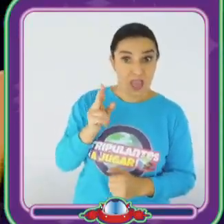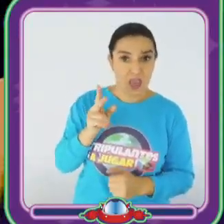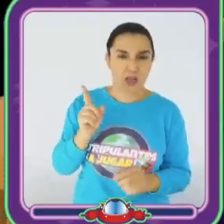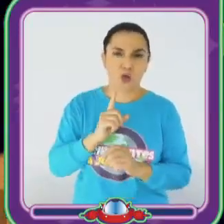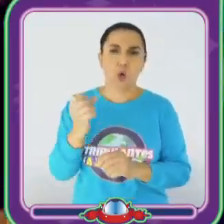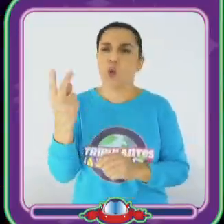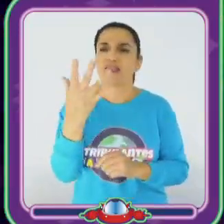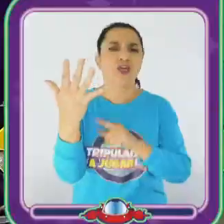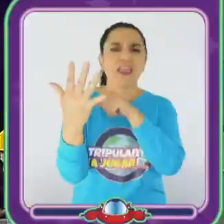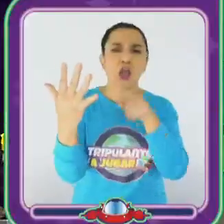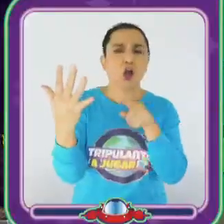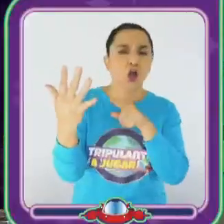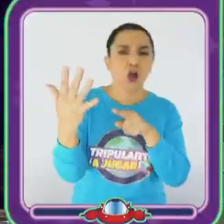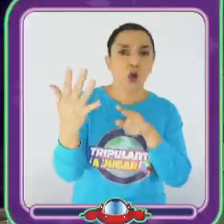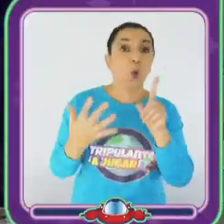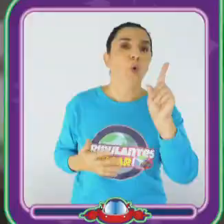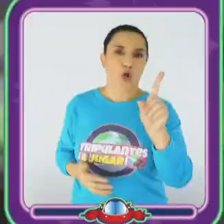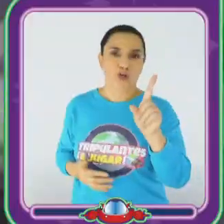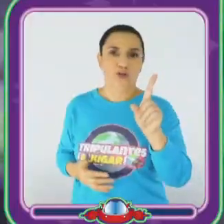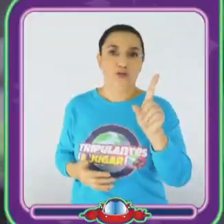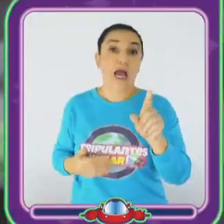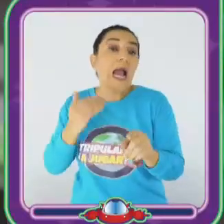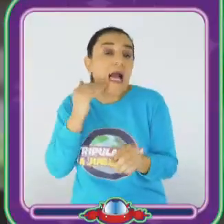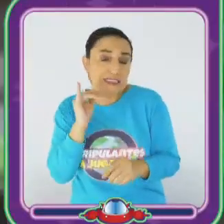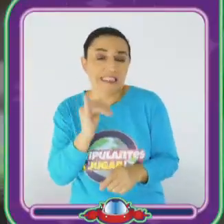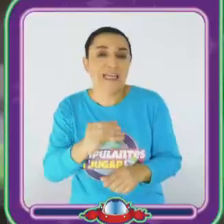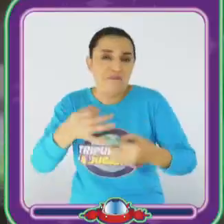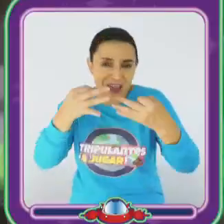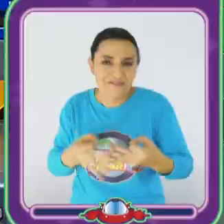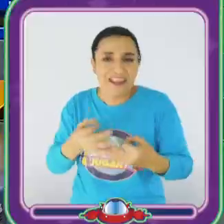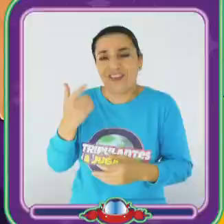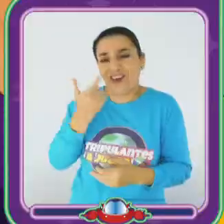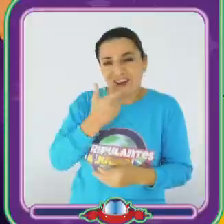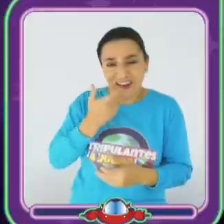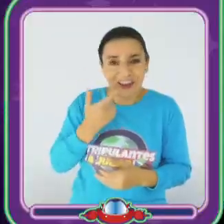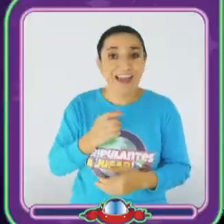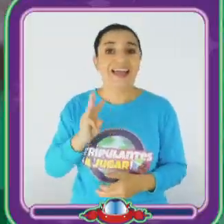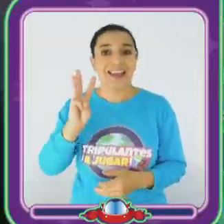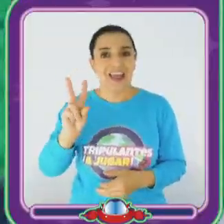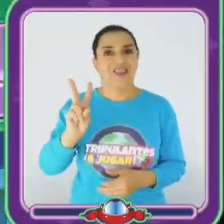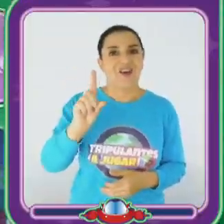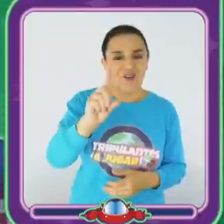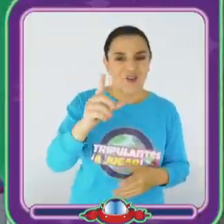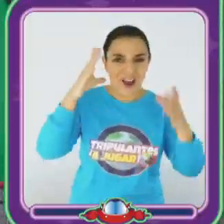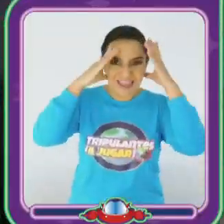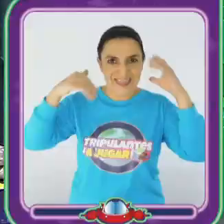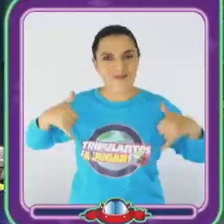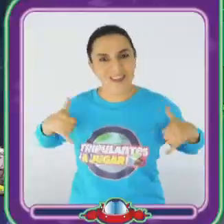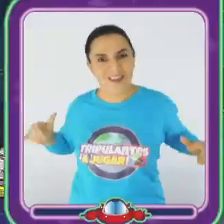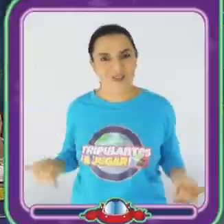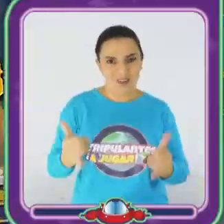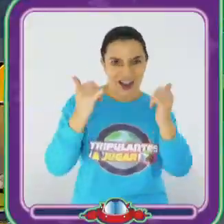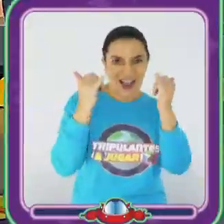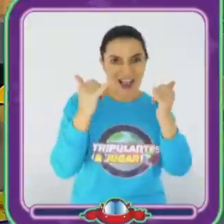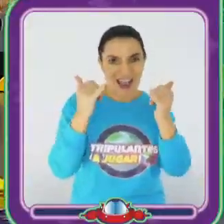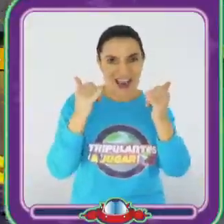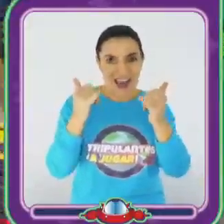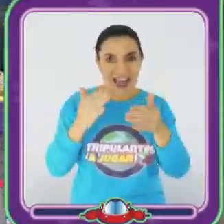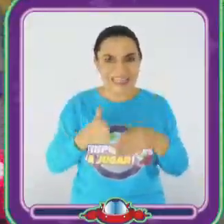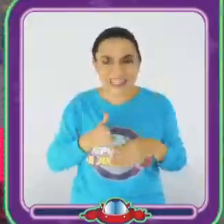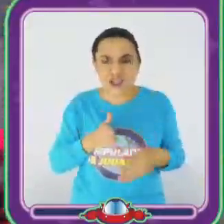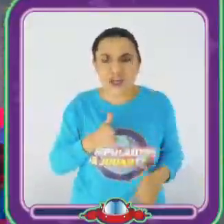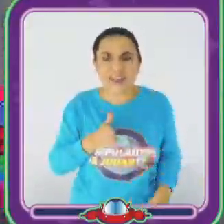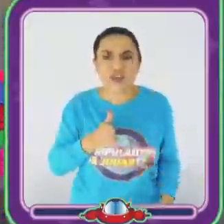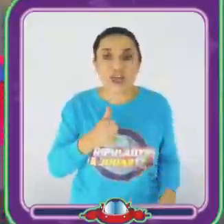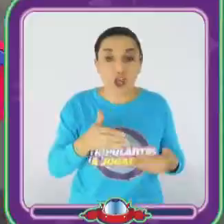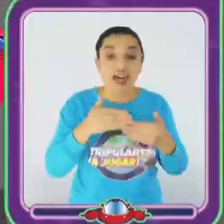ver algo? No. ¿Cuántos dedos tengo? A la chunte. Sí. 1. Casi, sí. Perfecto, Antonella. 3, 2, 1. Tripulantes, a jugar. ¡Reto,